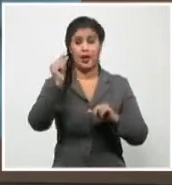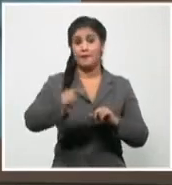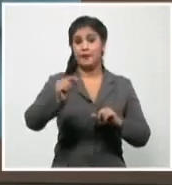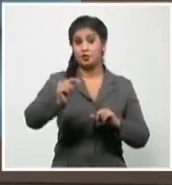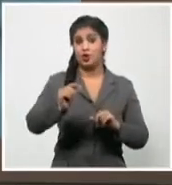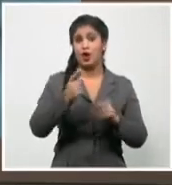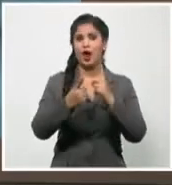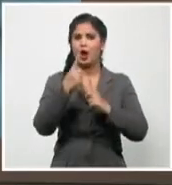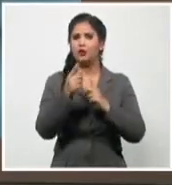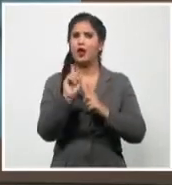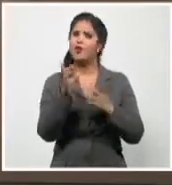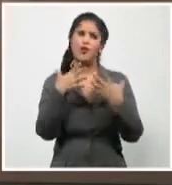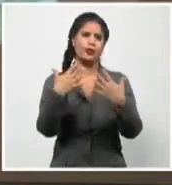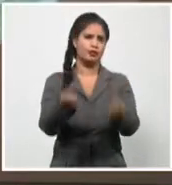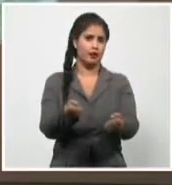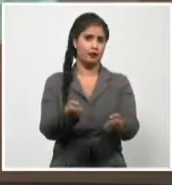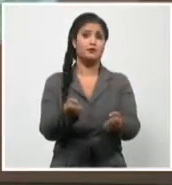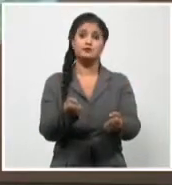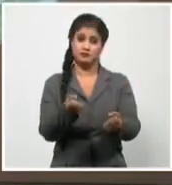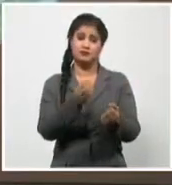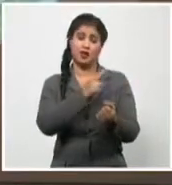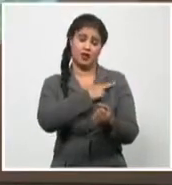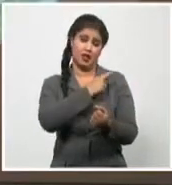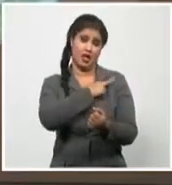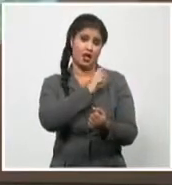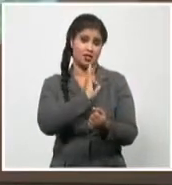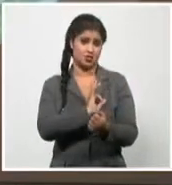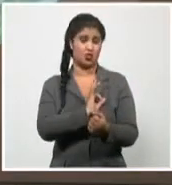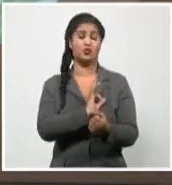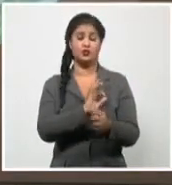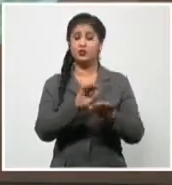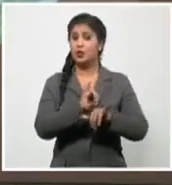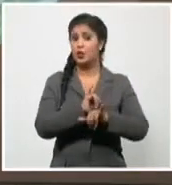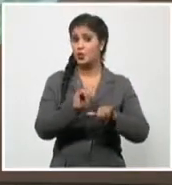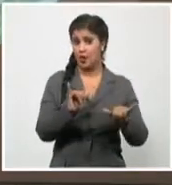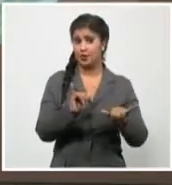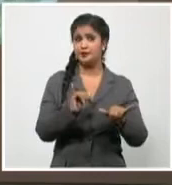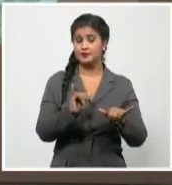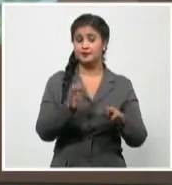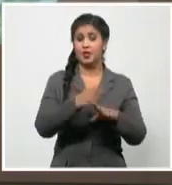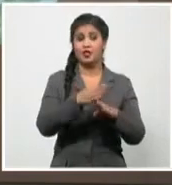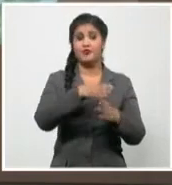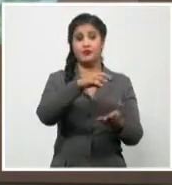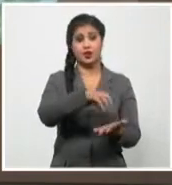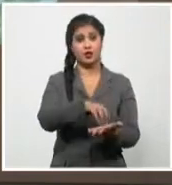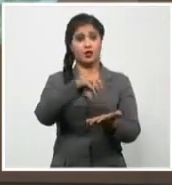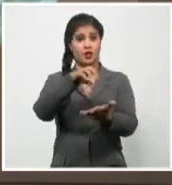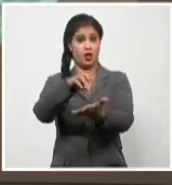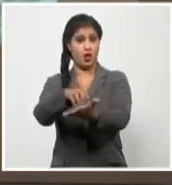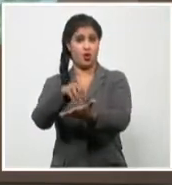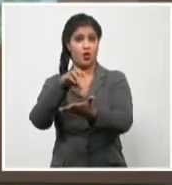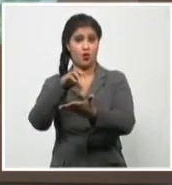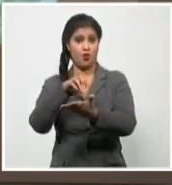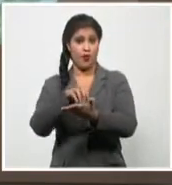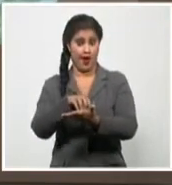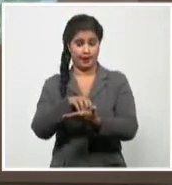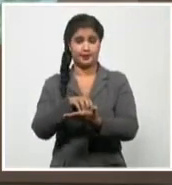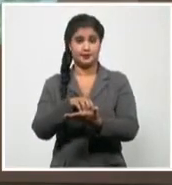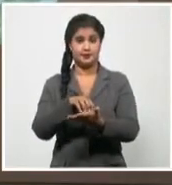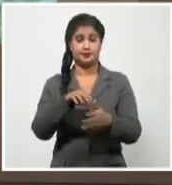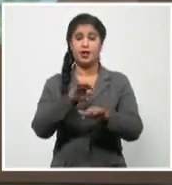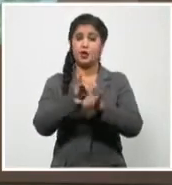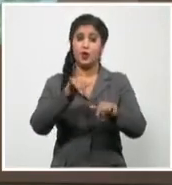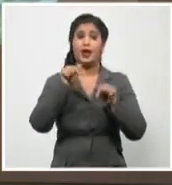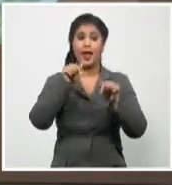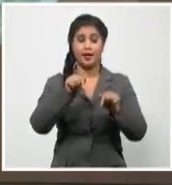punta de lápiz y con sentido común la dinámica real de sus territorios entonces flaco favor le hacen a la tarea